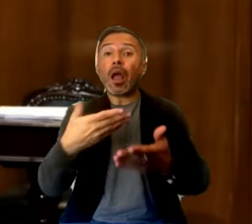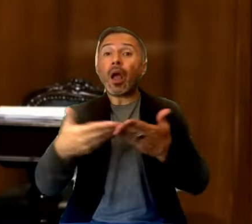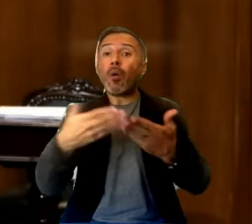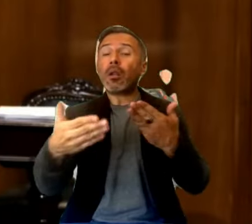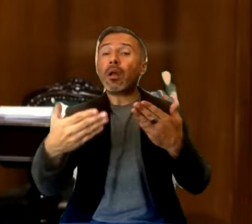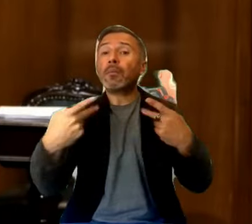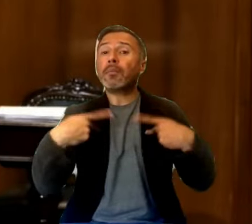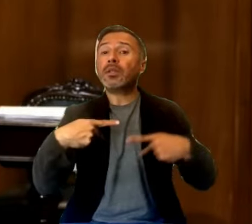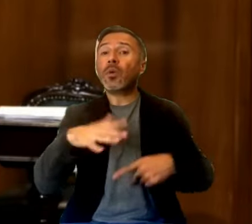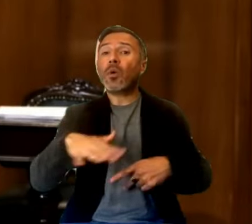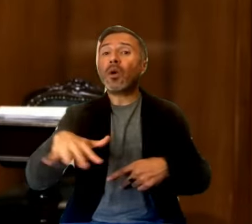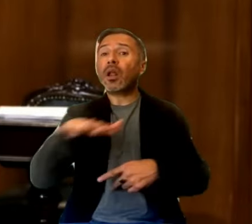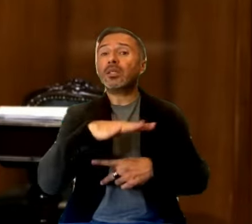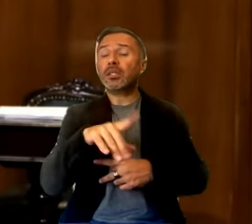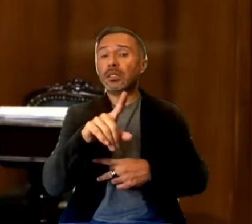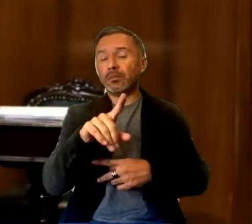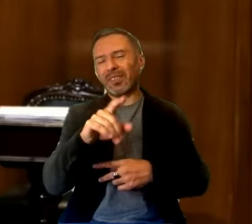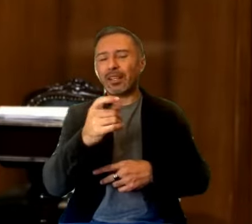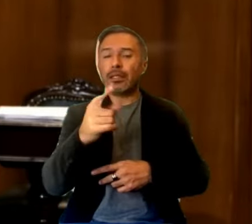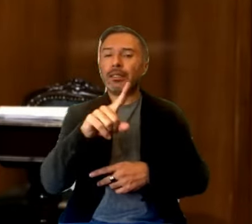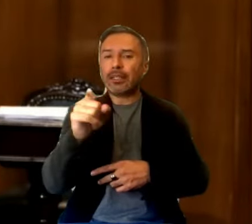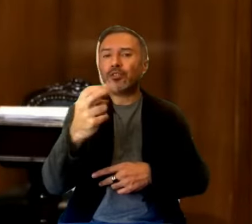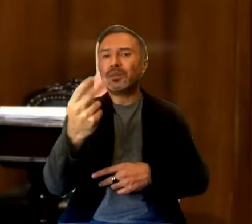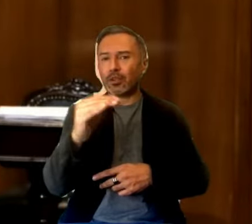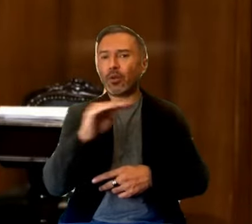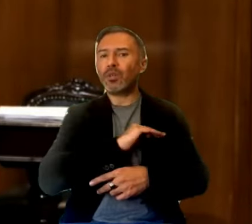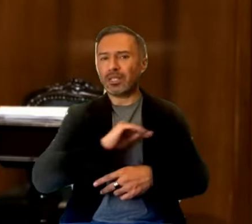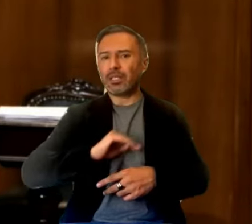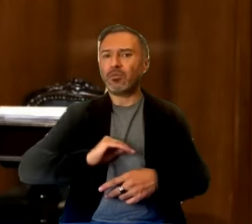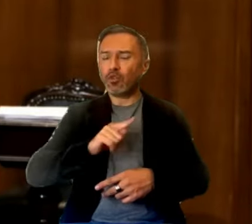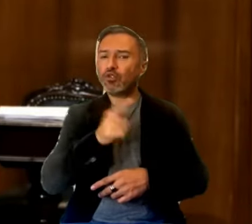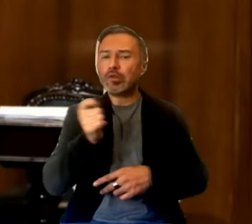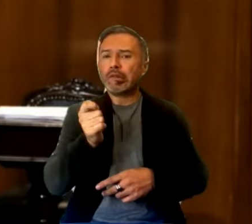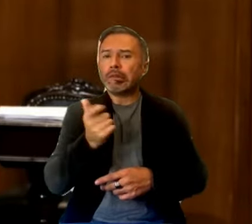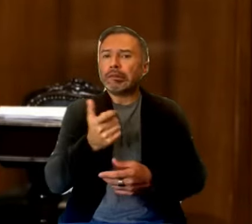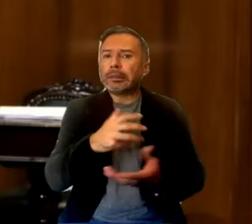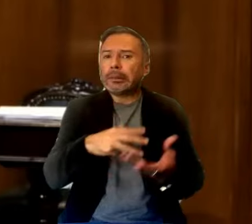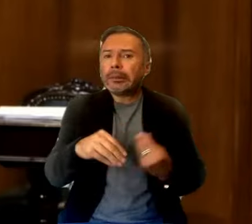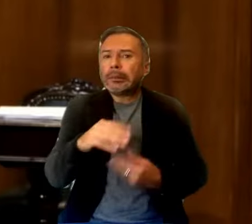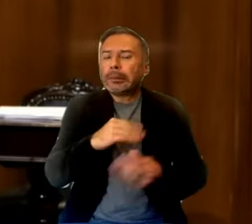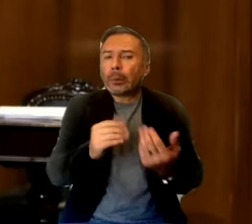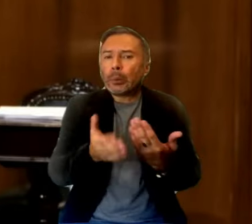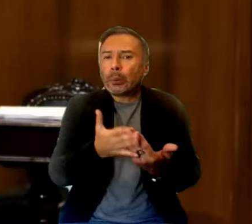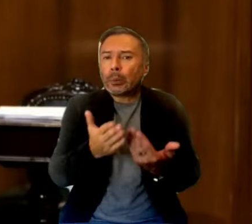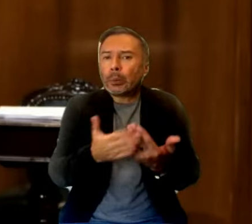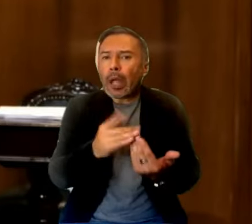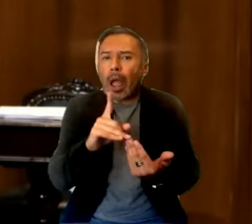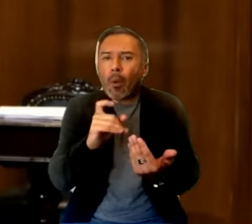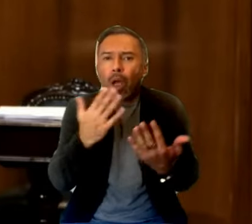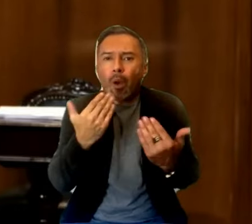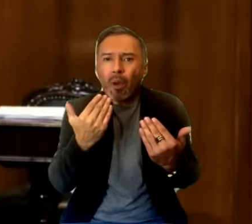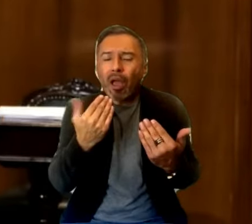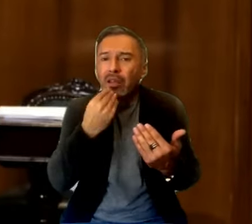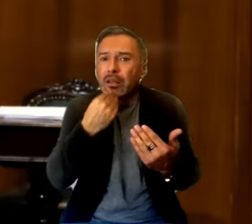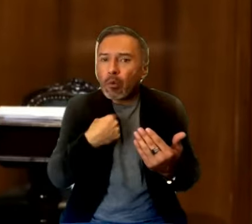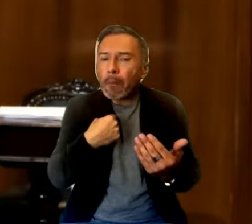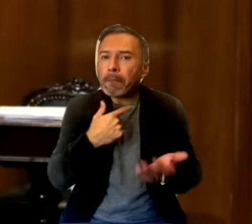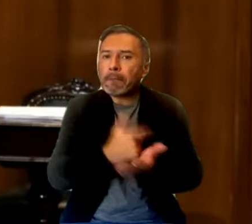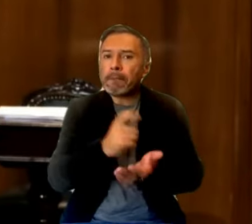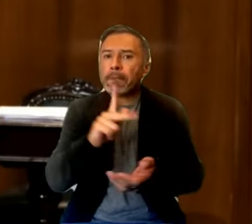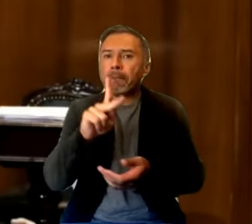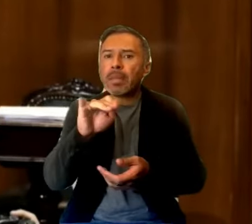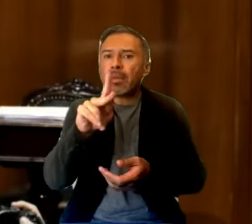125 municipios que batallan por acceder al agua y quienes se han visto obligados a pagar por pipas para tener acceso a la